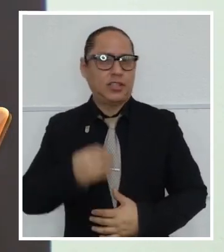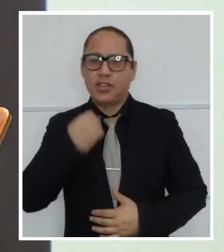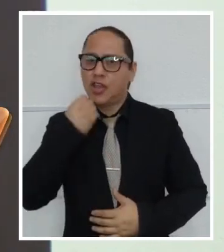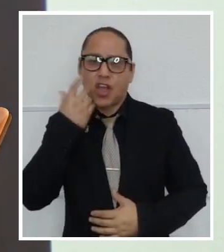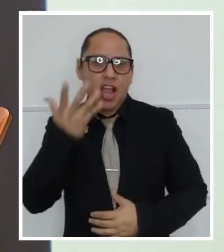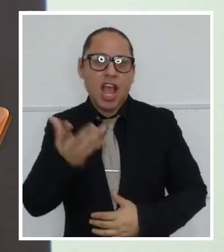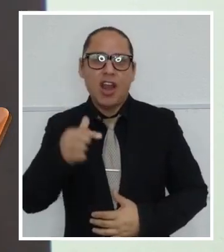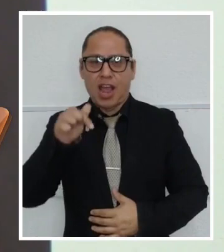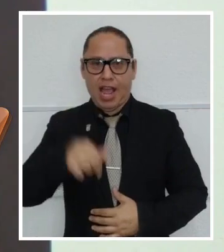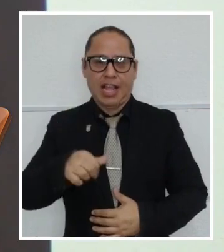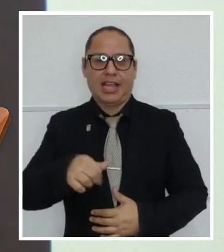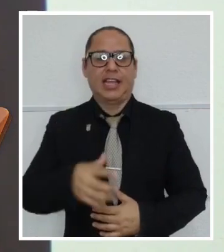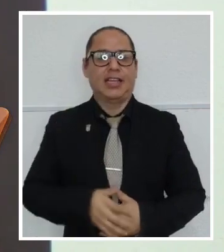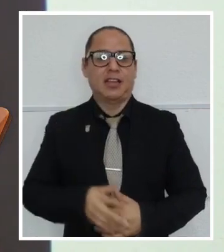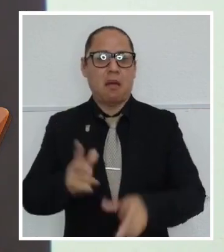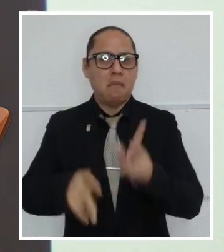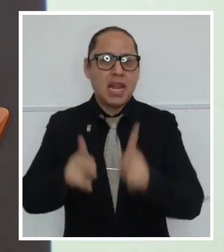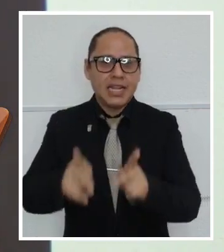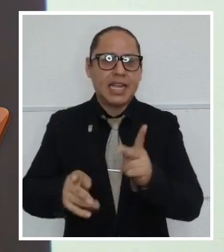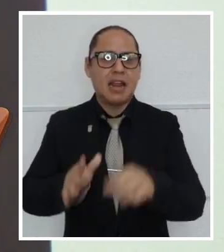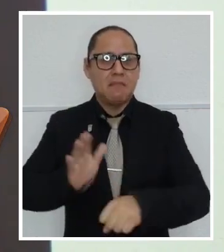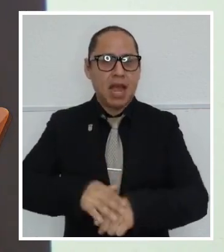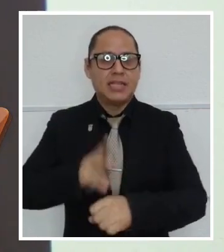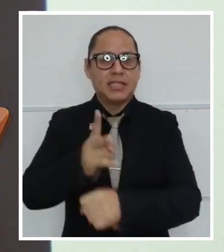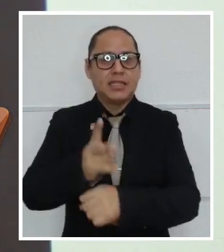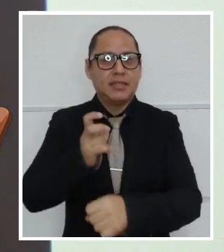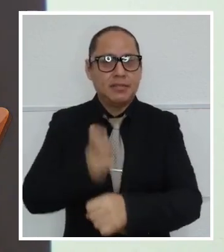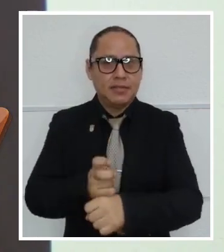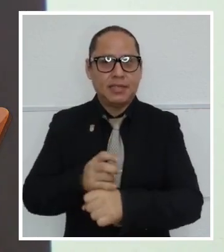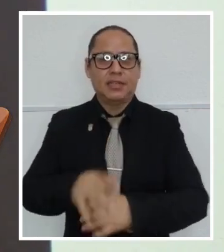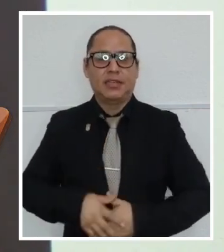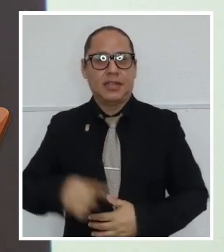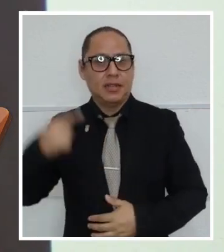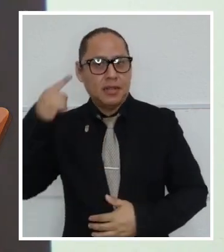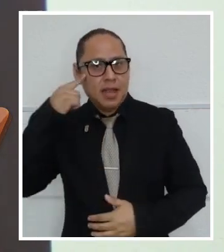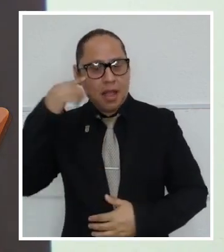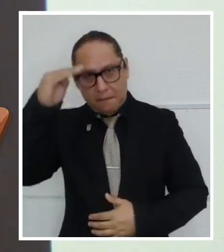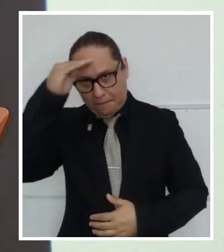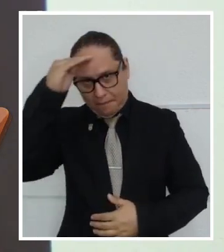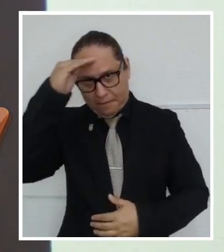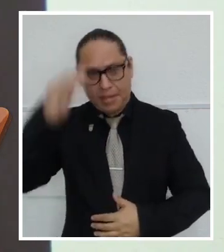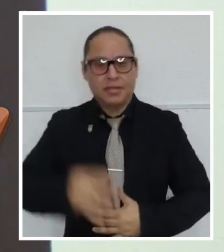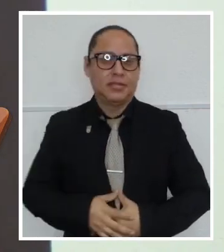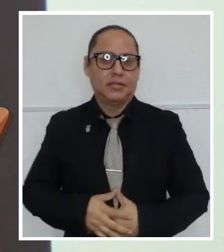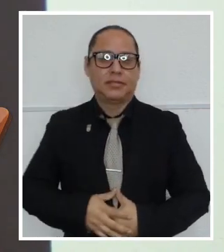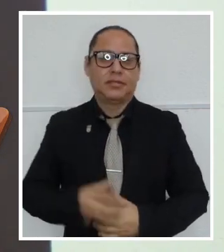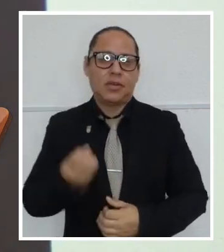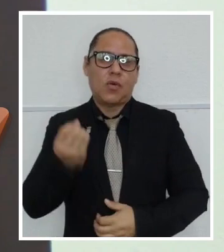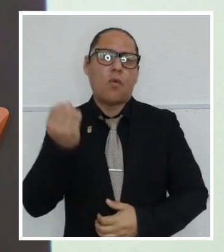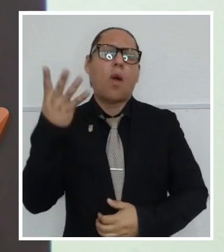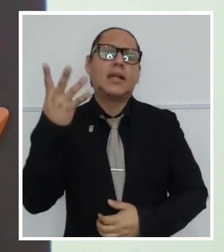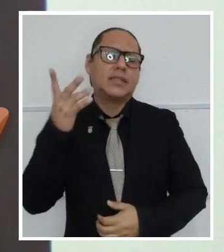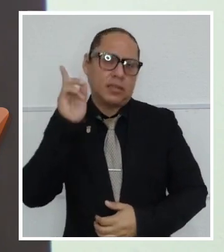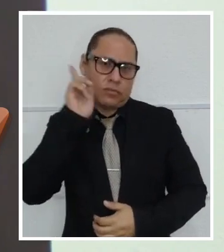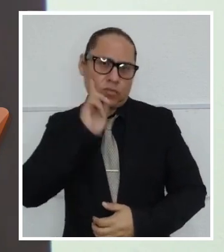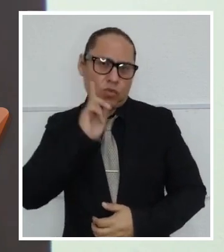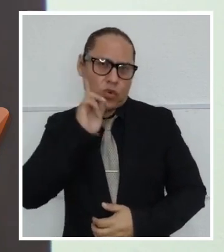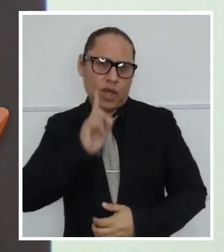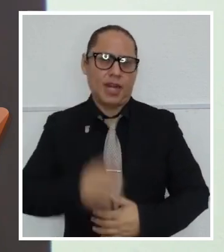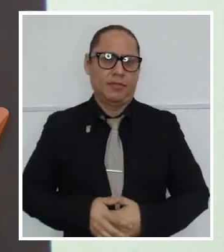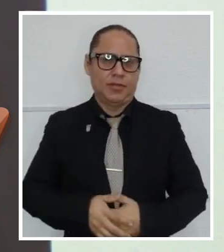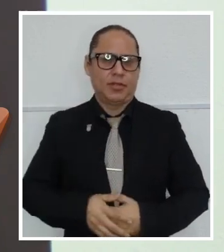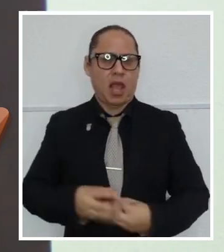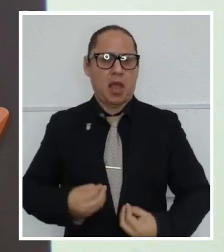de esta honorable Tribuna sin invitarlos a la siguiente reflexión Cuántas mujeres